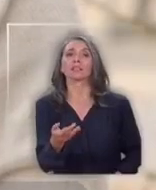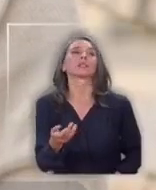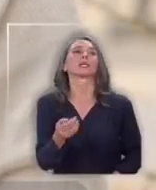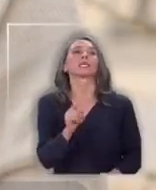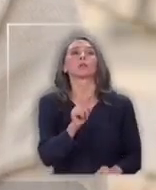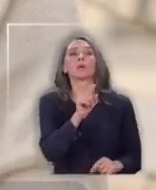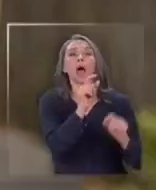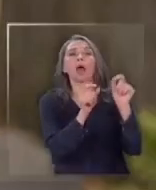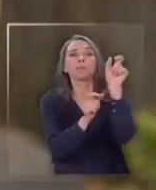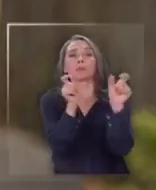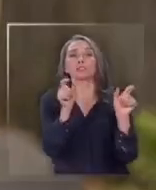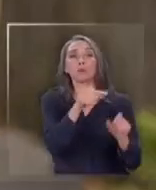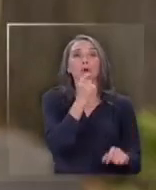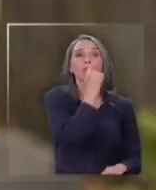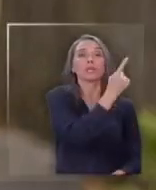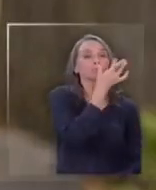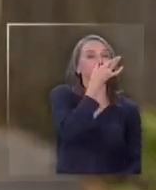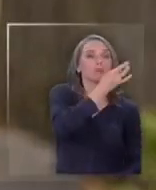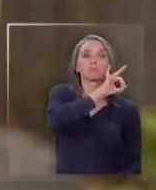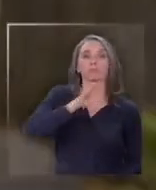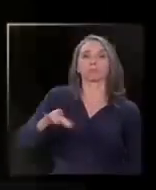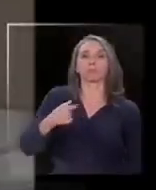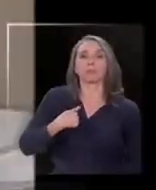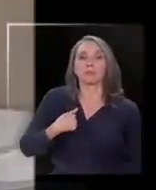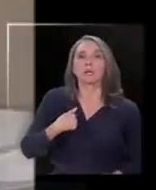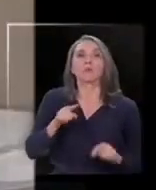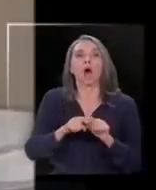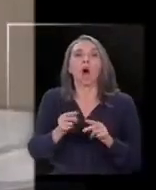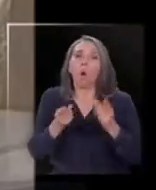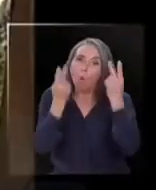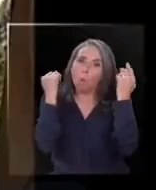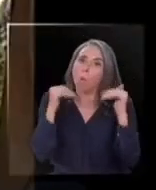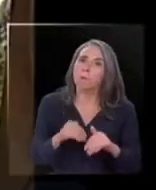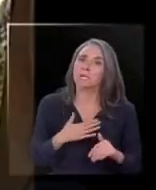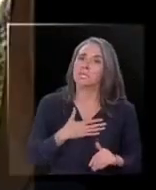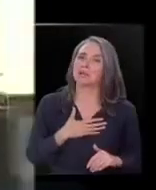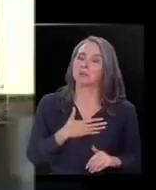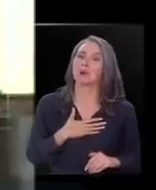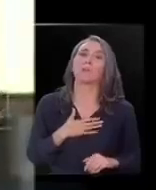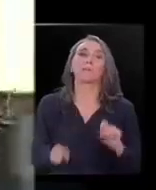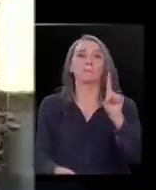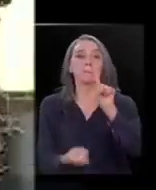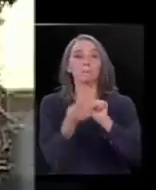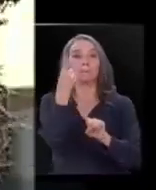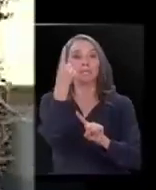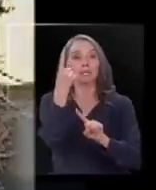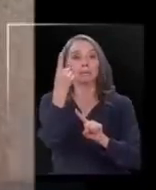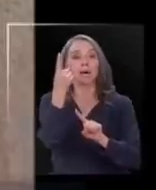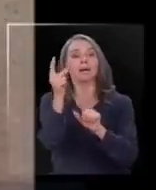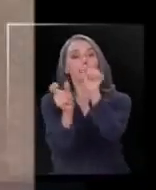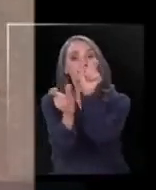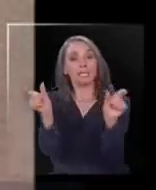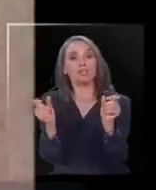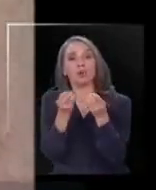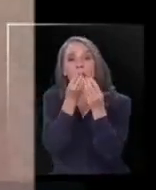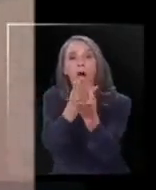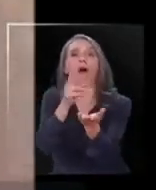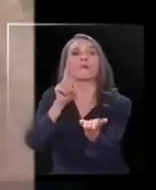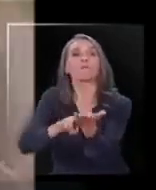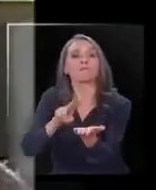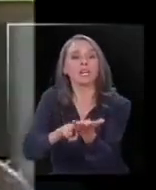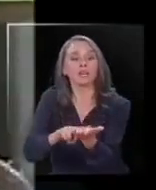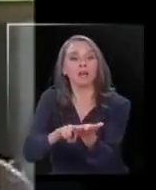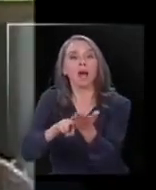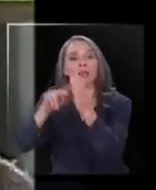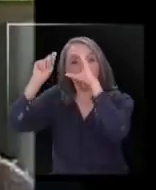Recibir el desprecio. Claro, pero la humillación. Por primera vez acceden a contar su verdad frente a